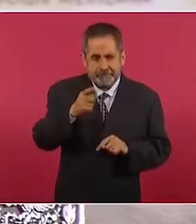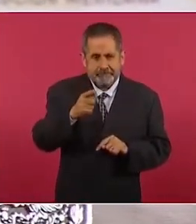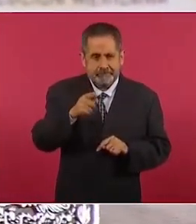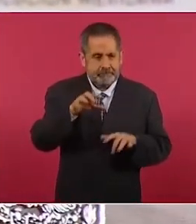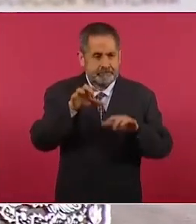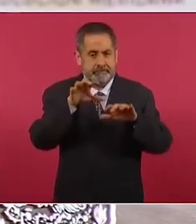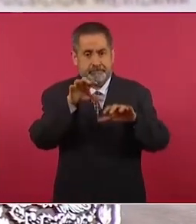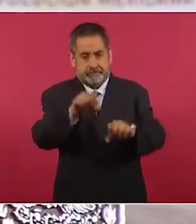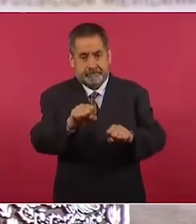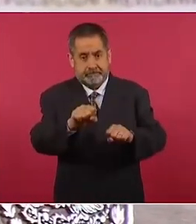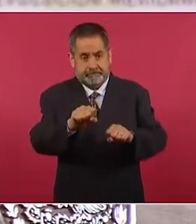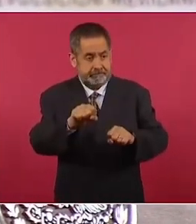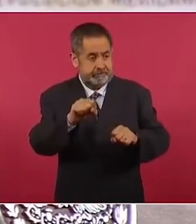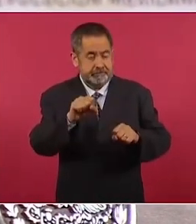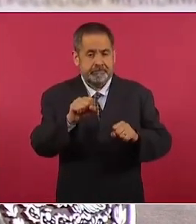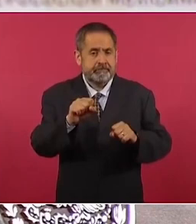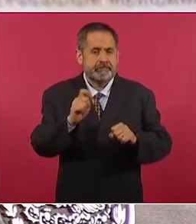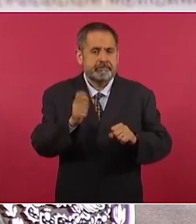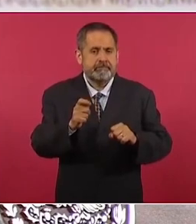detenciones.